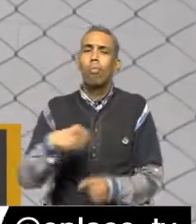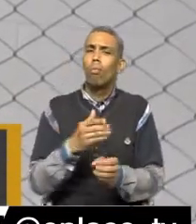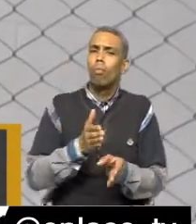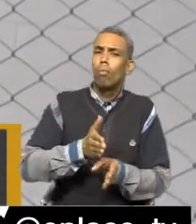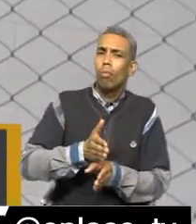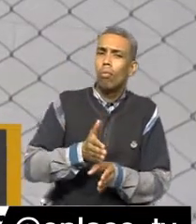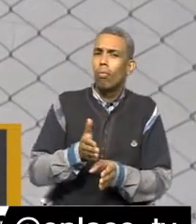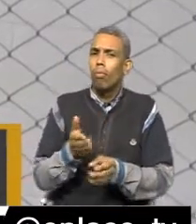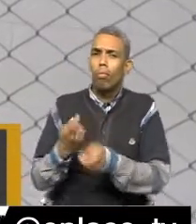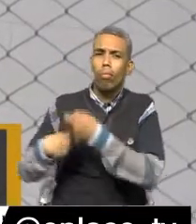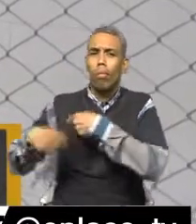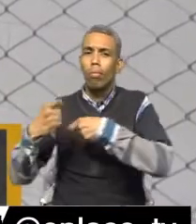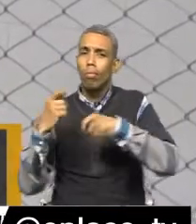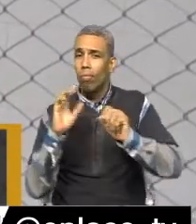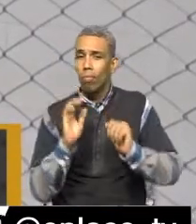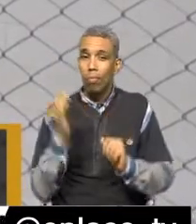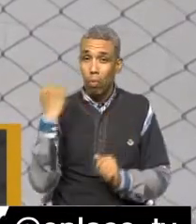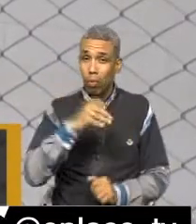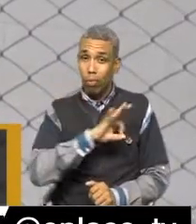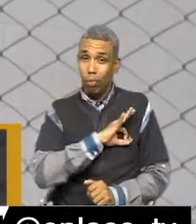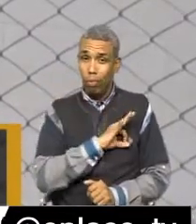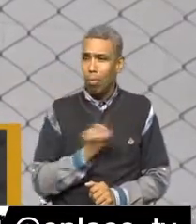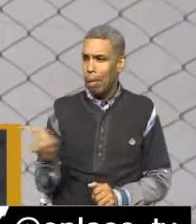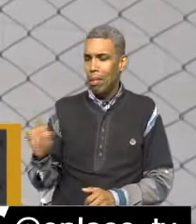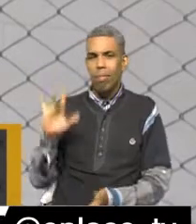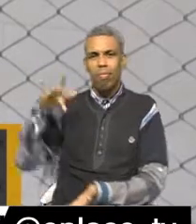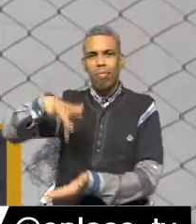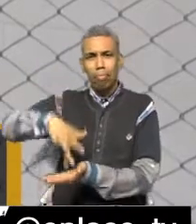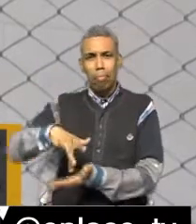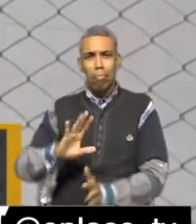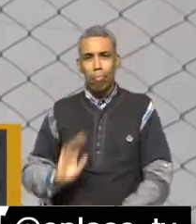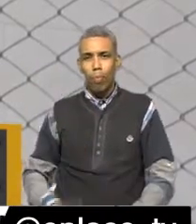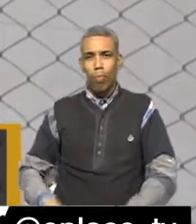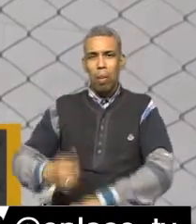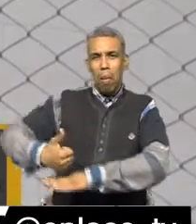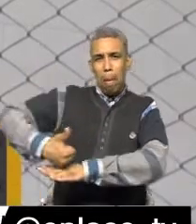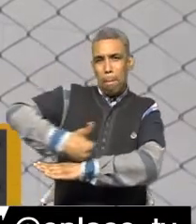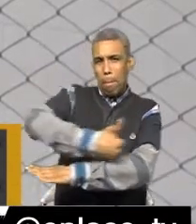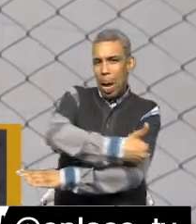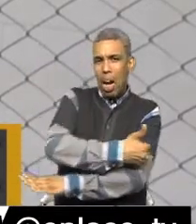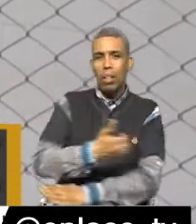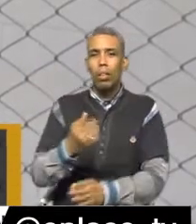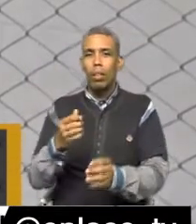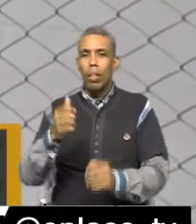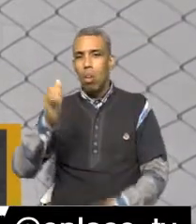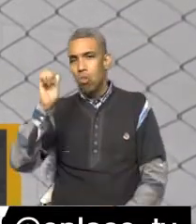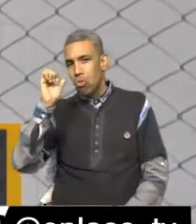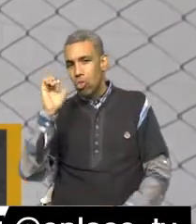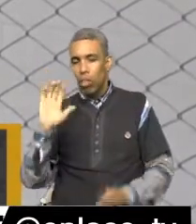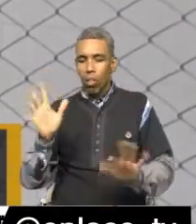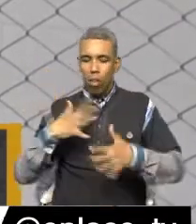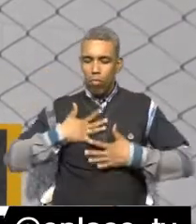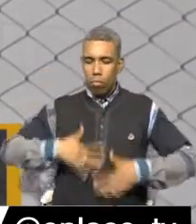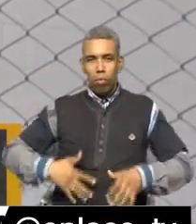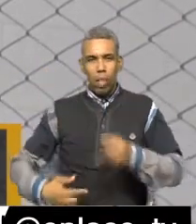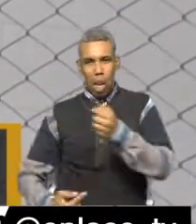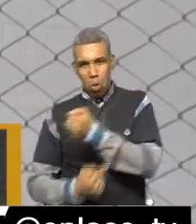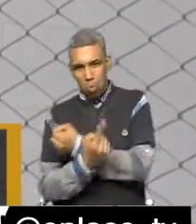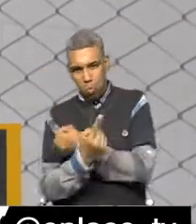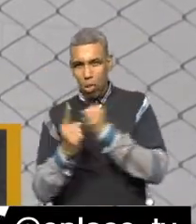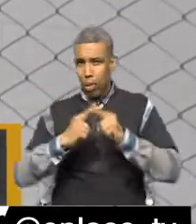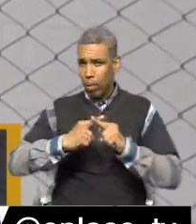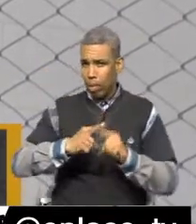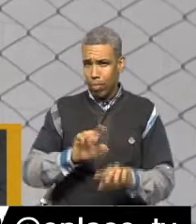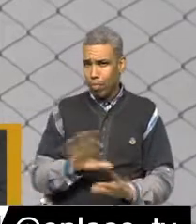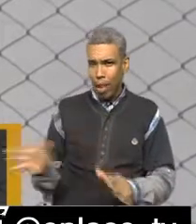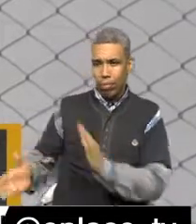del sábado él se encontraba disfrutando de una noche normal y ya tipo 1:30 se